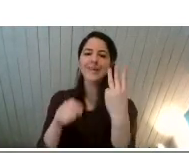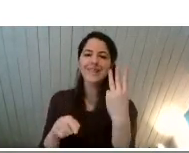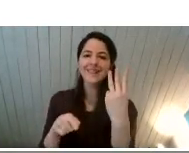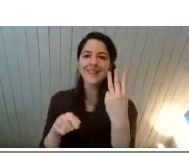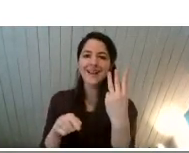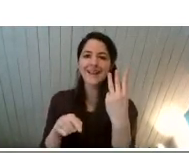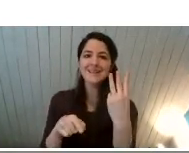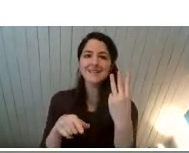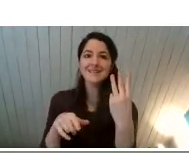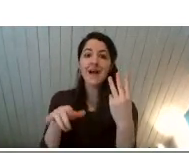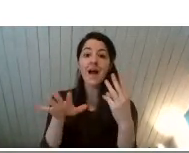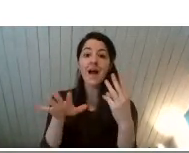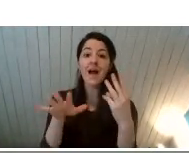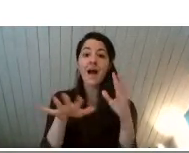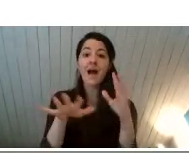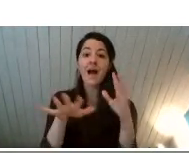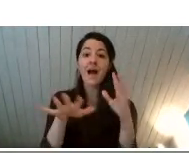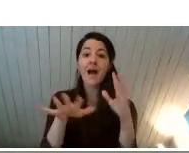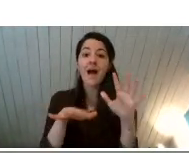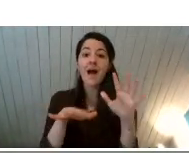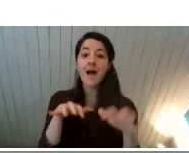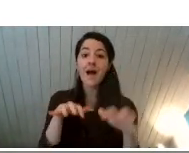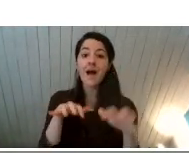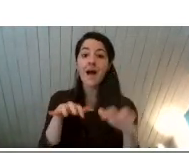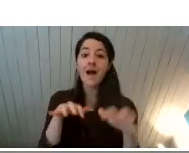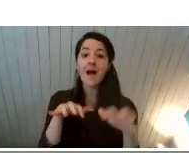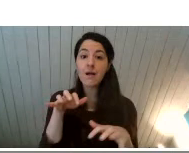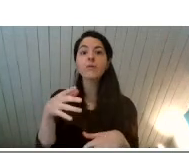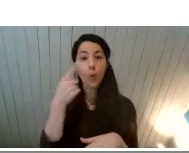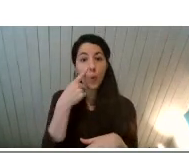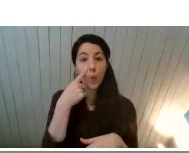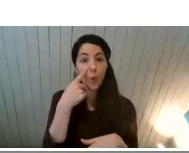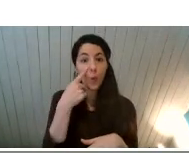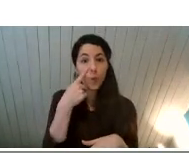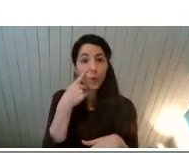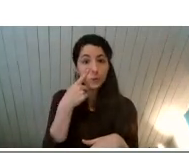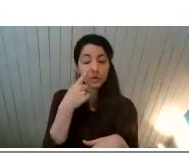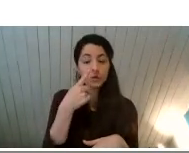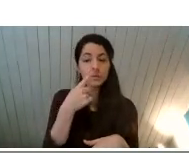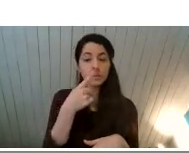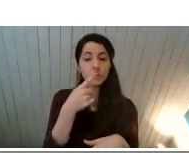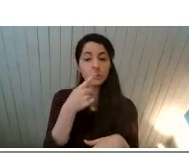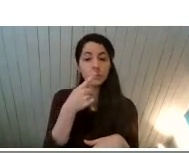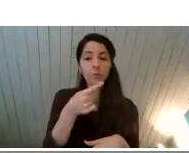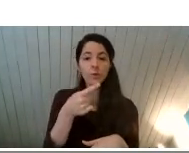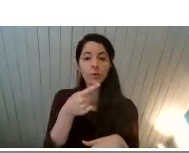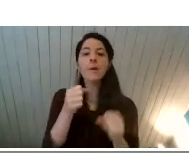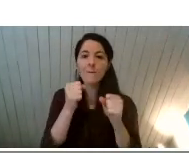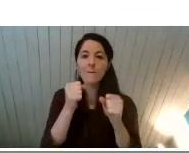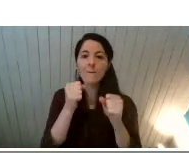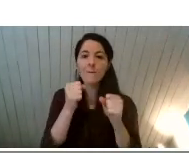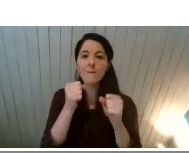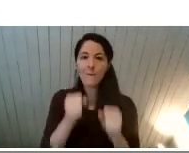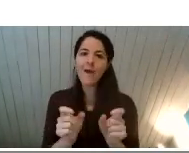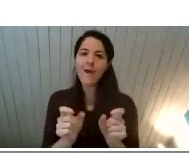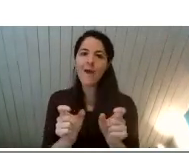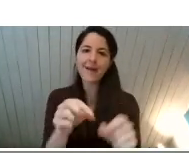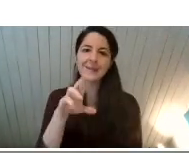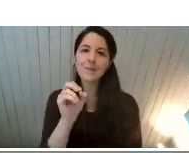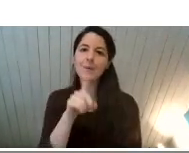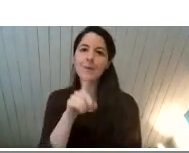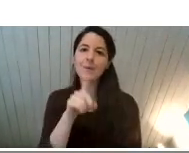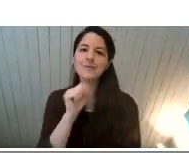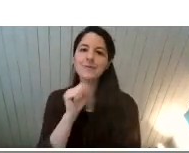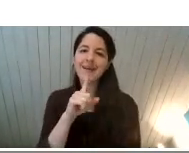este momento de mamíferos que pueden tener cáncer de próstata. Los perros,